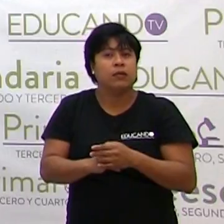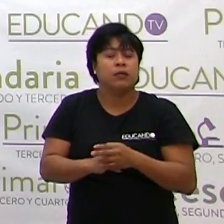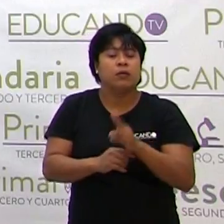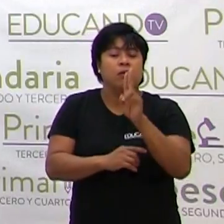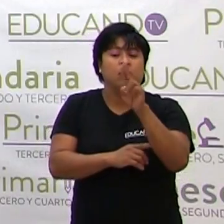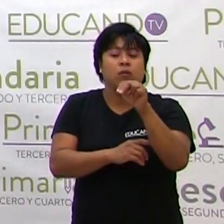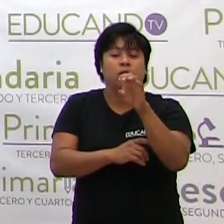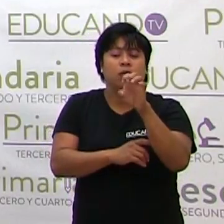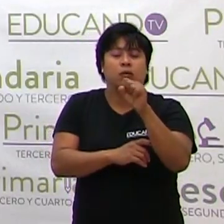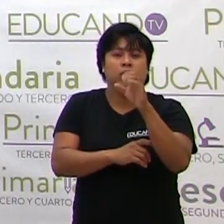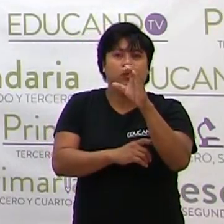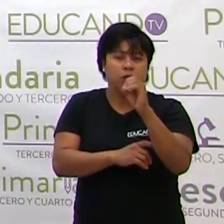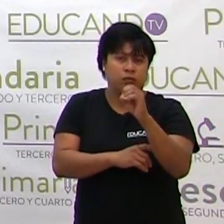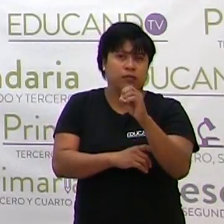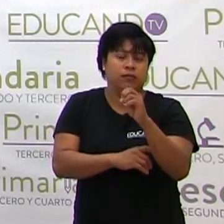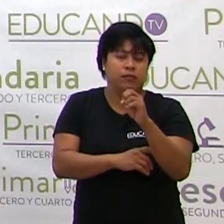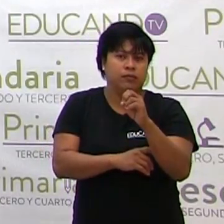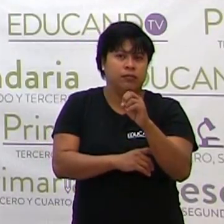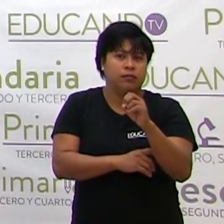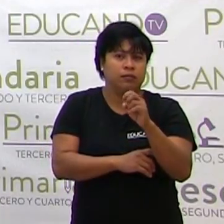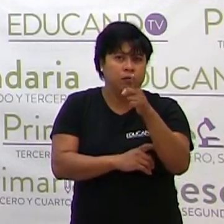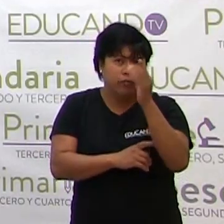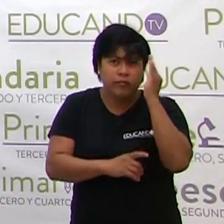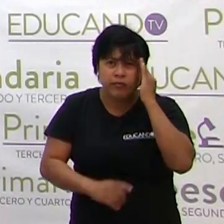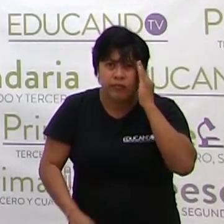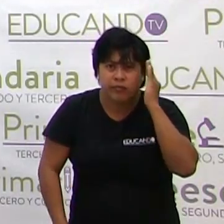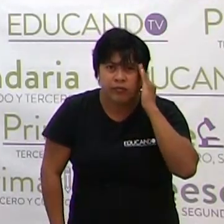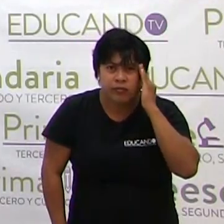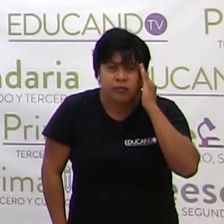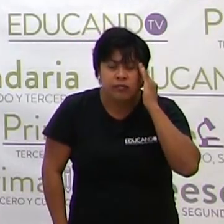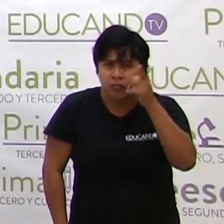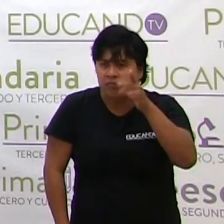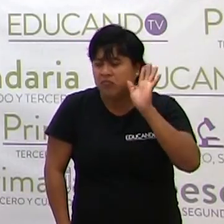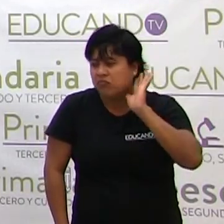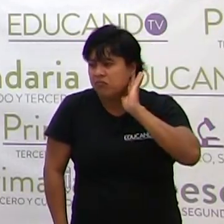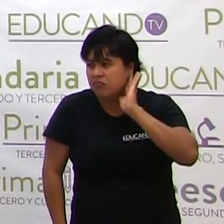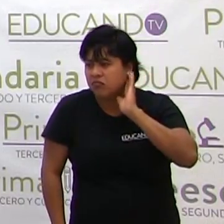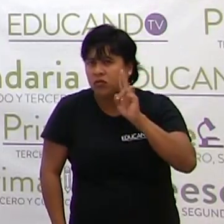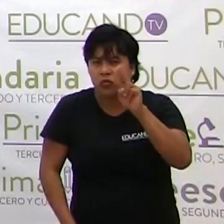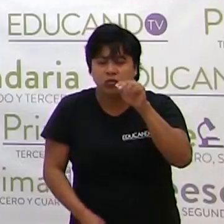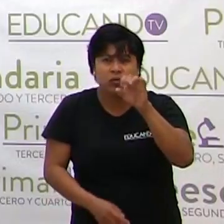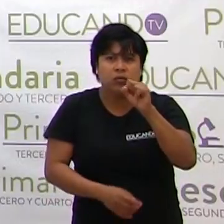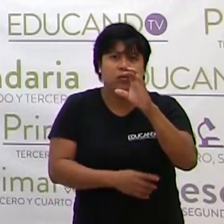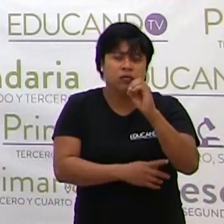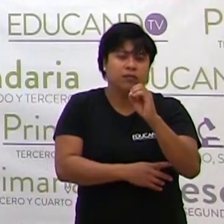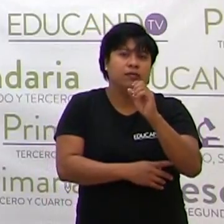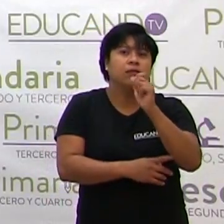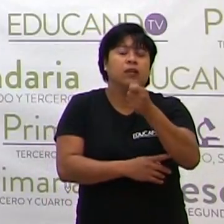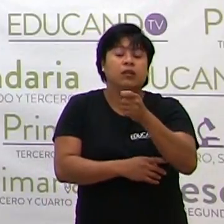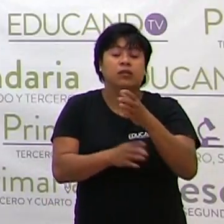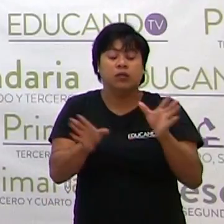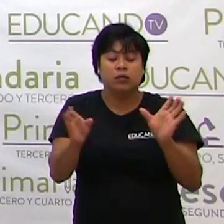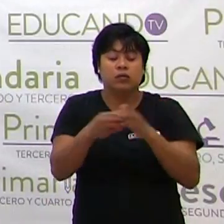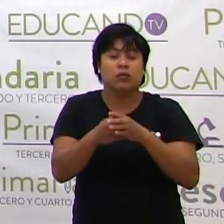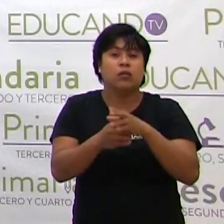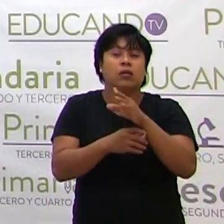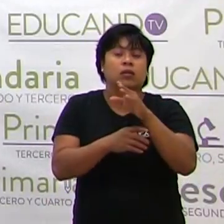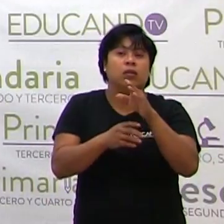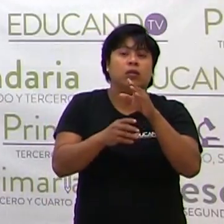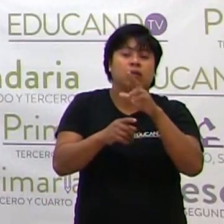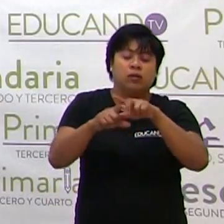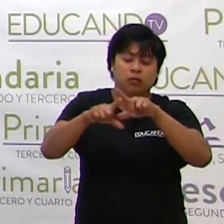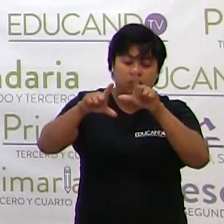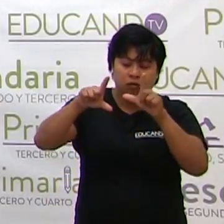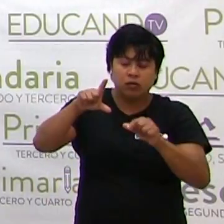UNESCO. Bien, ¿tú la conoces? ¿Has escuchado hablar de ella? Es la Organización de las Naciones Unidas para